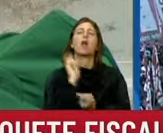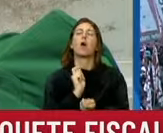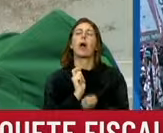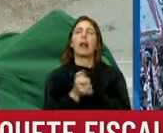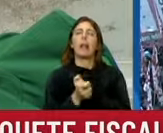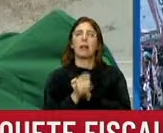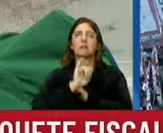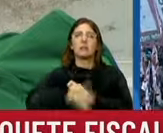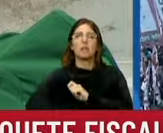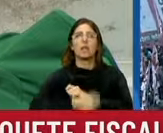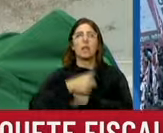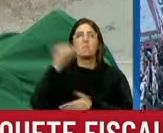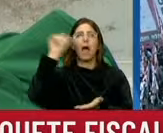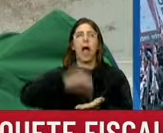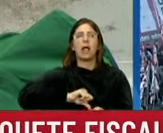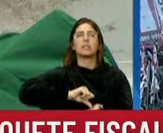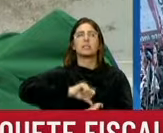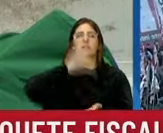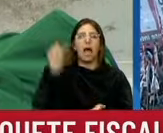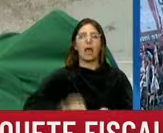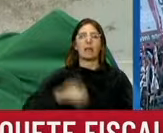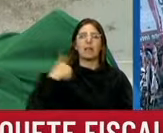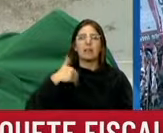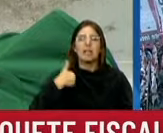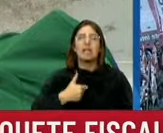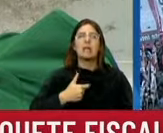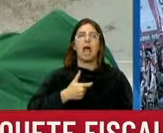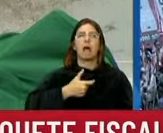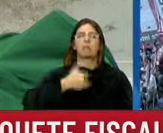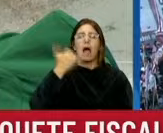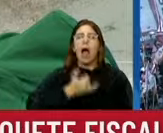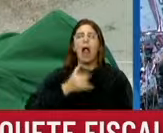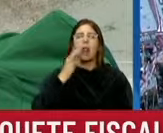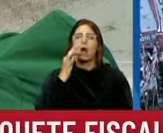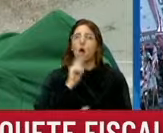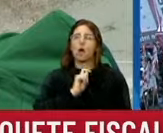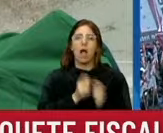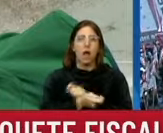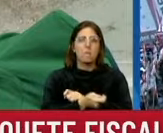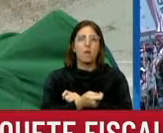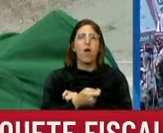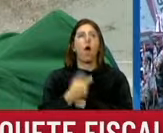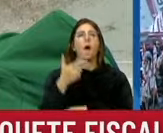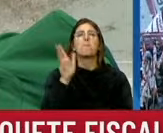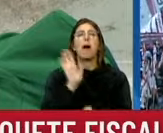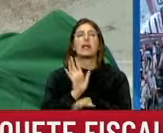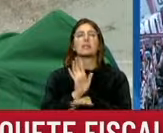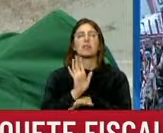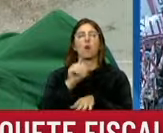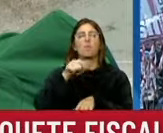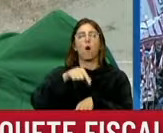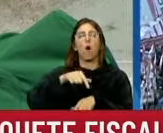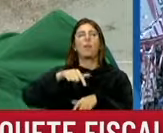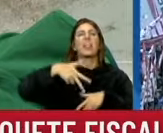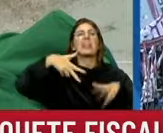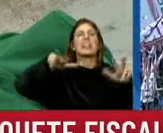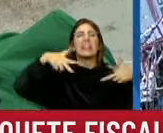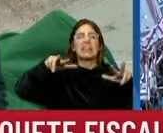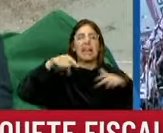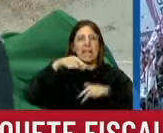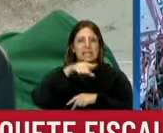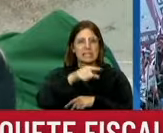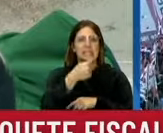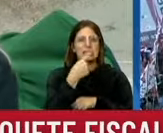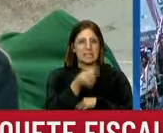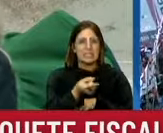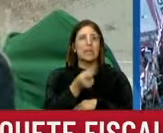después de la marcha. Todas, es muy, muy impresionante. Hoy leía una... Aurelio, la de Aurelio. Neham que le dio 3 puntos arriba. La de Aurelio es muy impresionante. Y